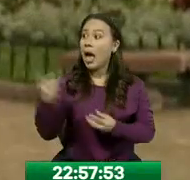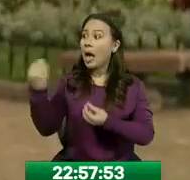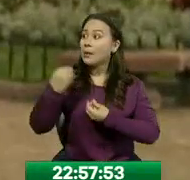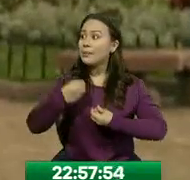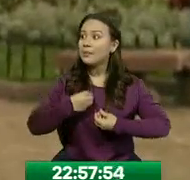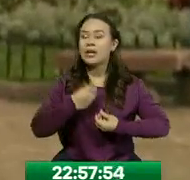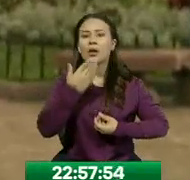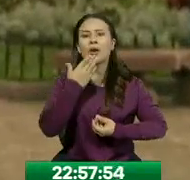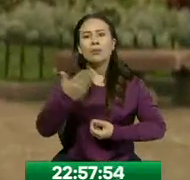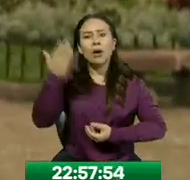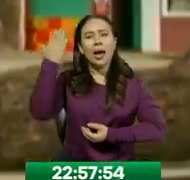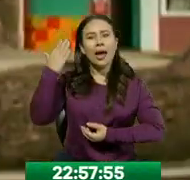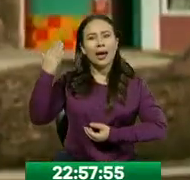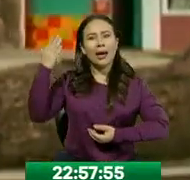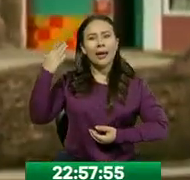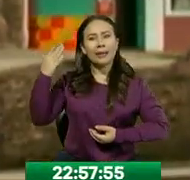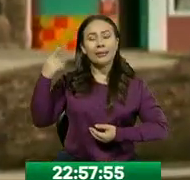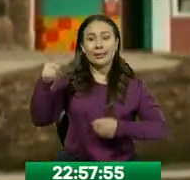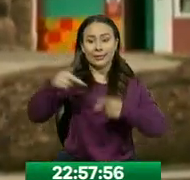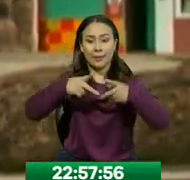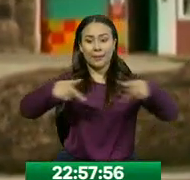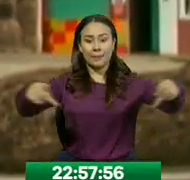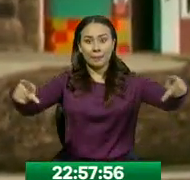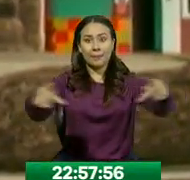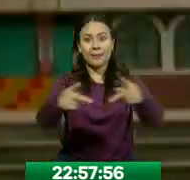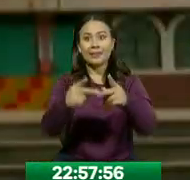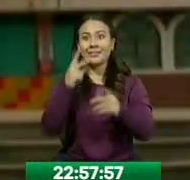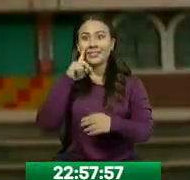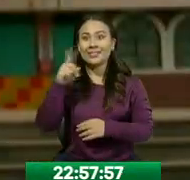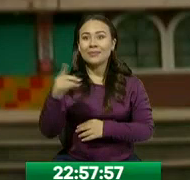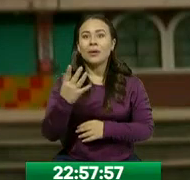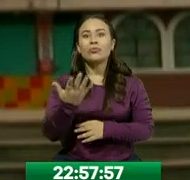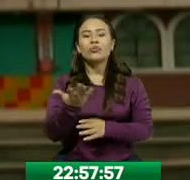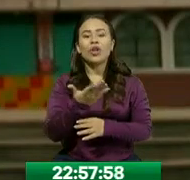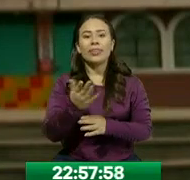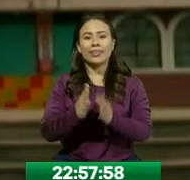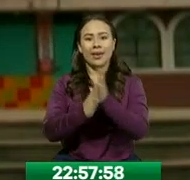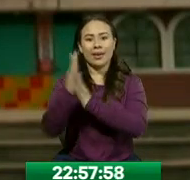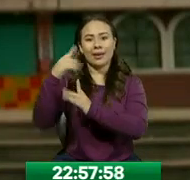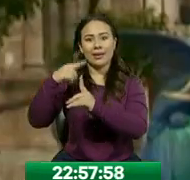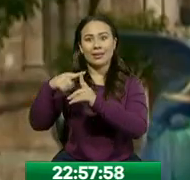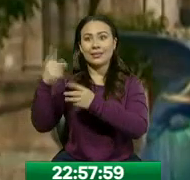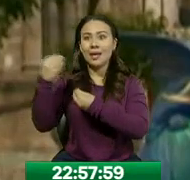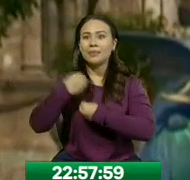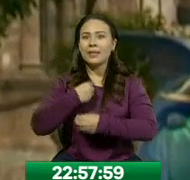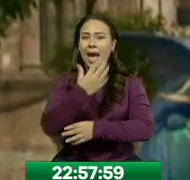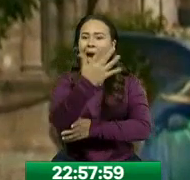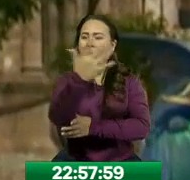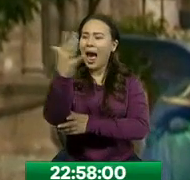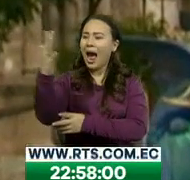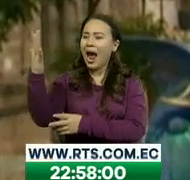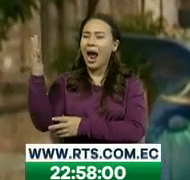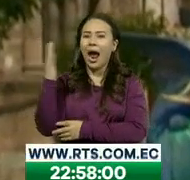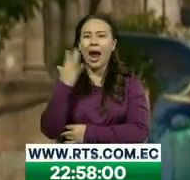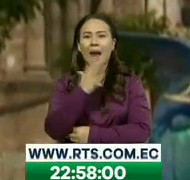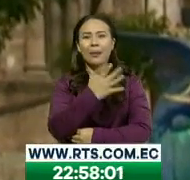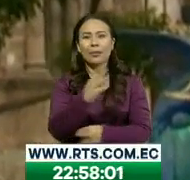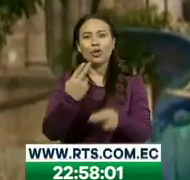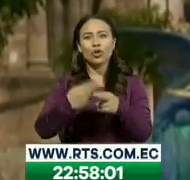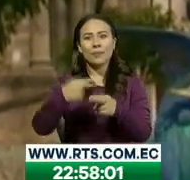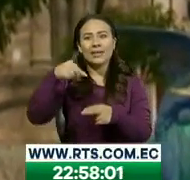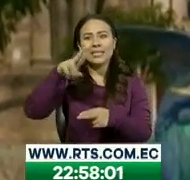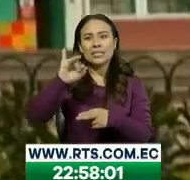Leyenda que en la época de la colonia, la actual plaza central de Pomasqui, era una extensión de terreno rodeado de árboles de quichuar, donde